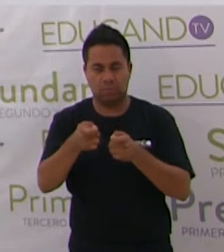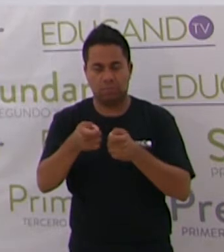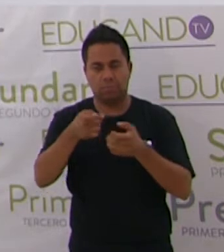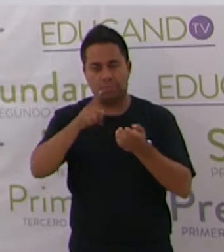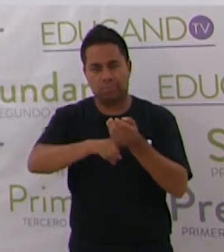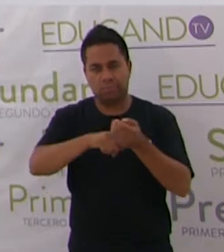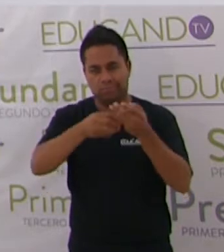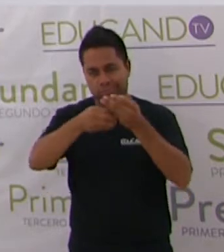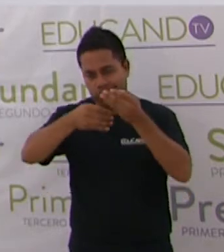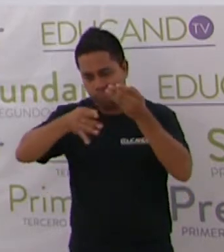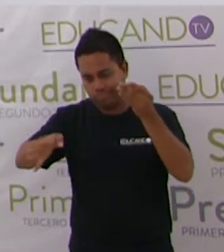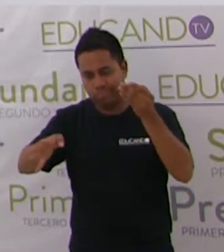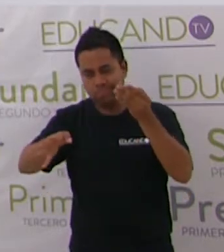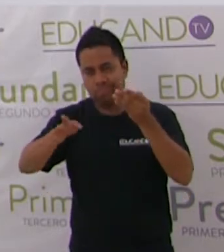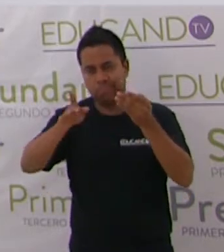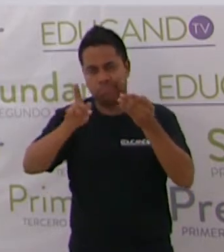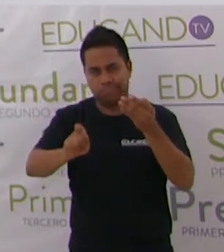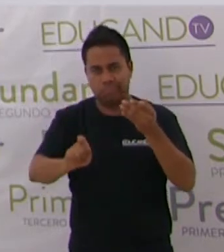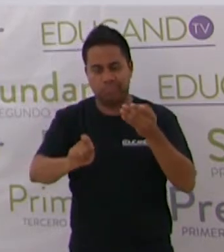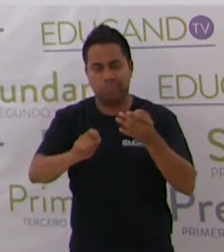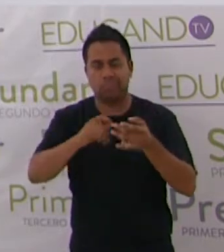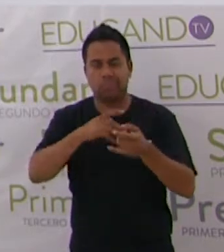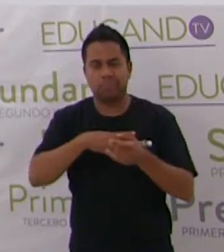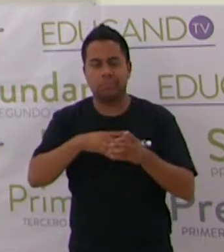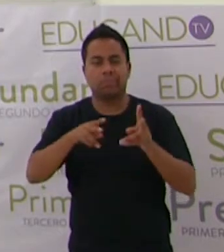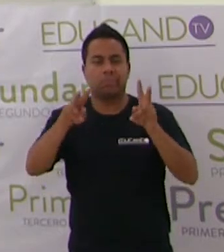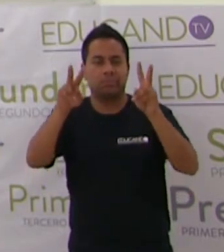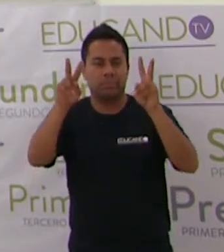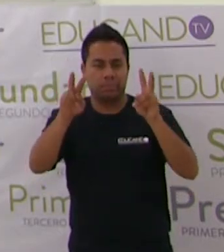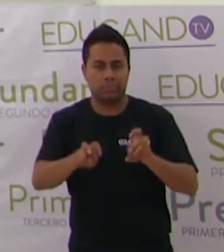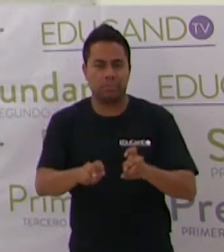esto, este eje, está el tema